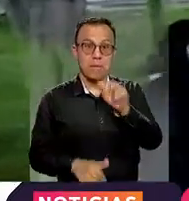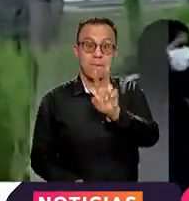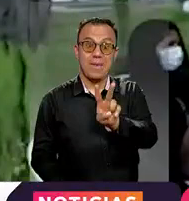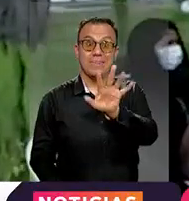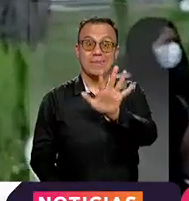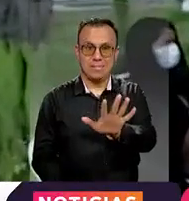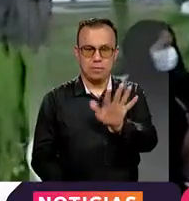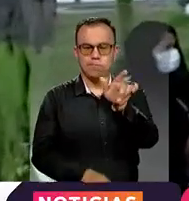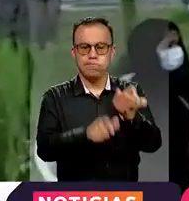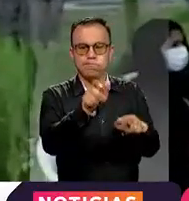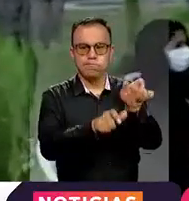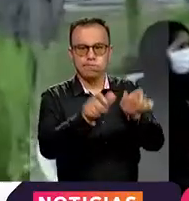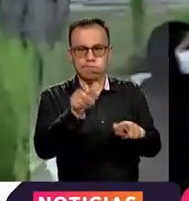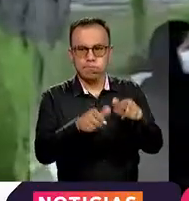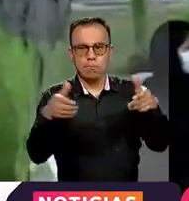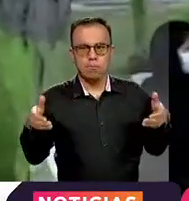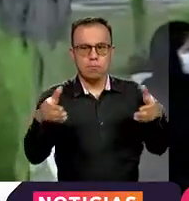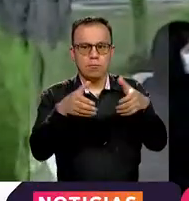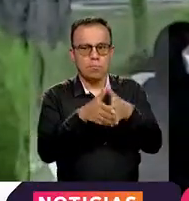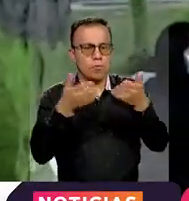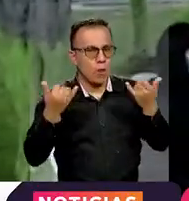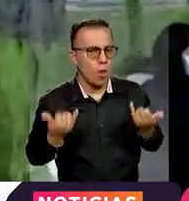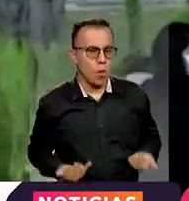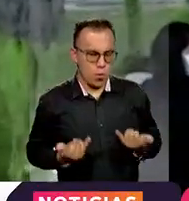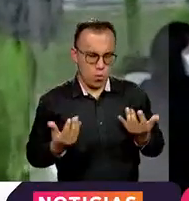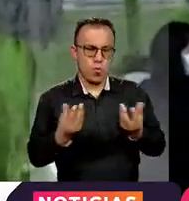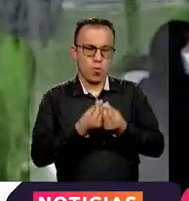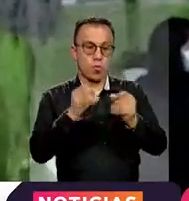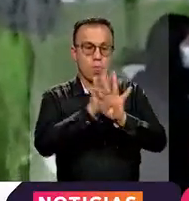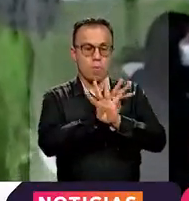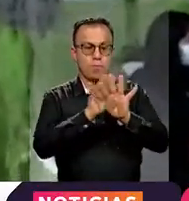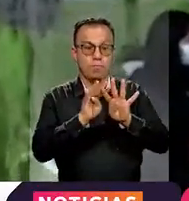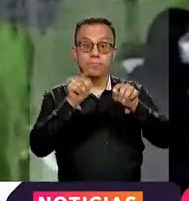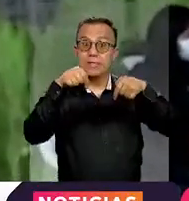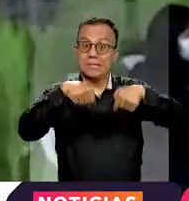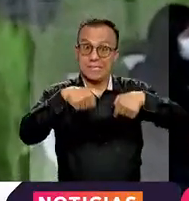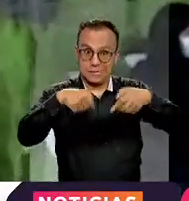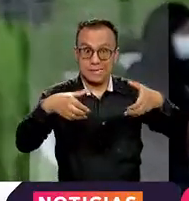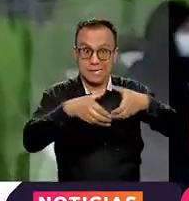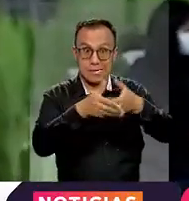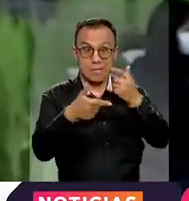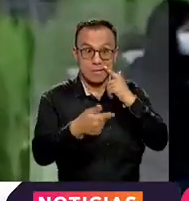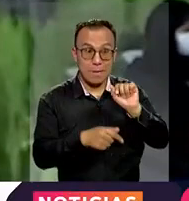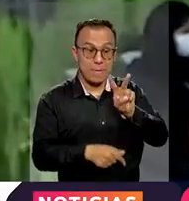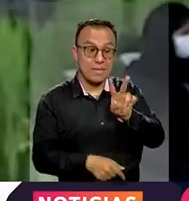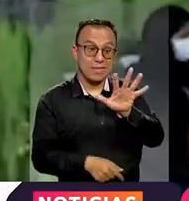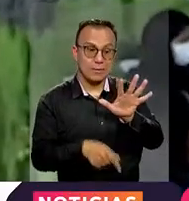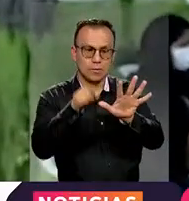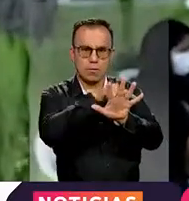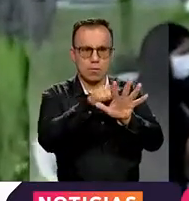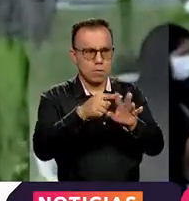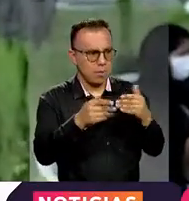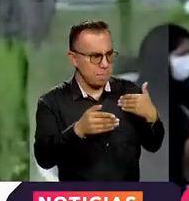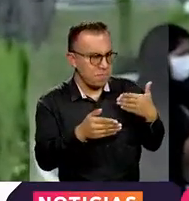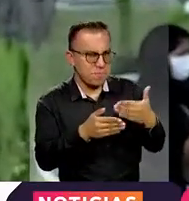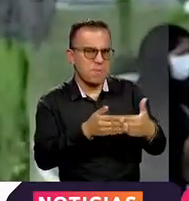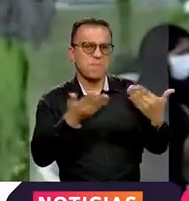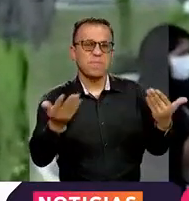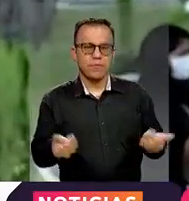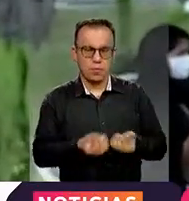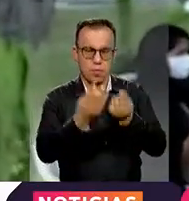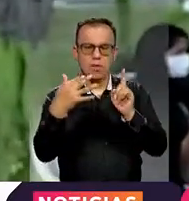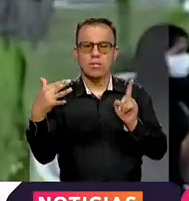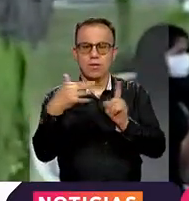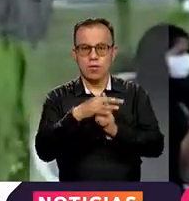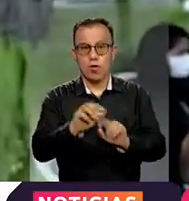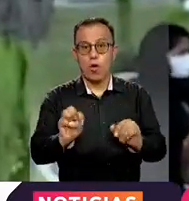25 personas, las cuales estamos conformando esta primera línea. De las 25 personas hasta el momento han sido